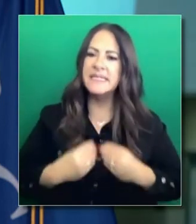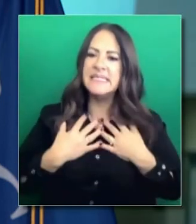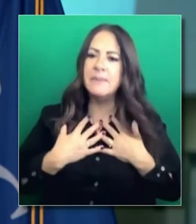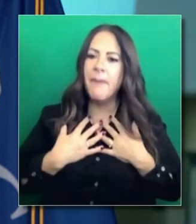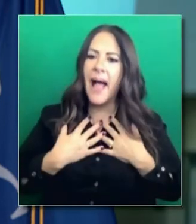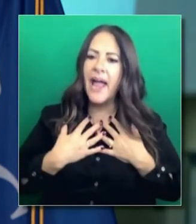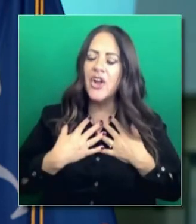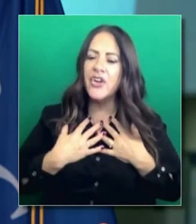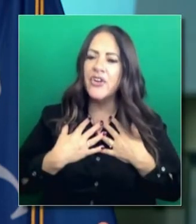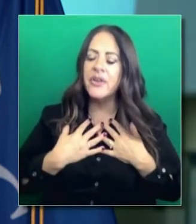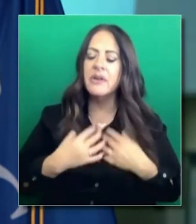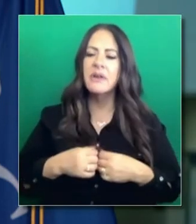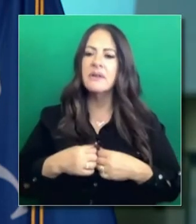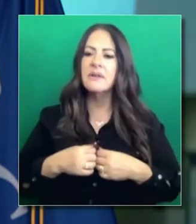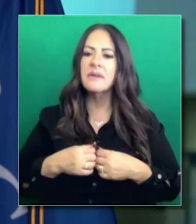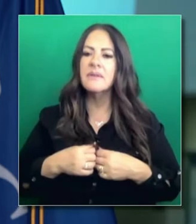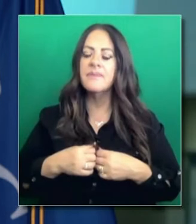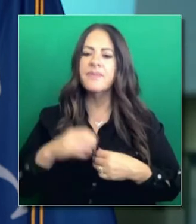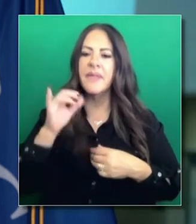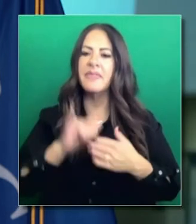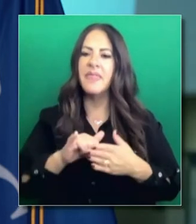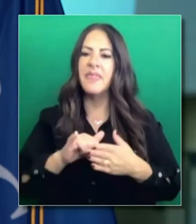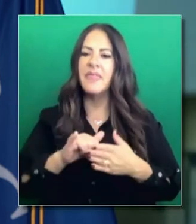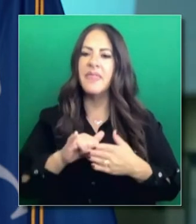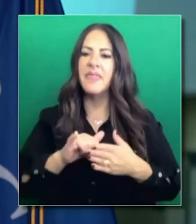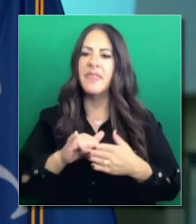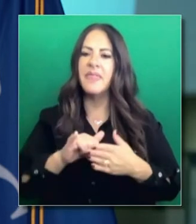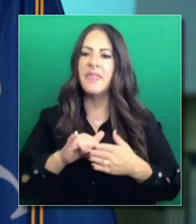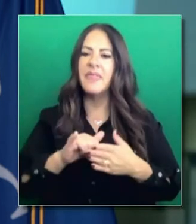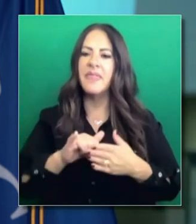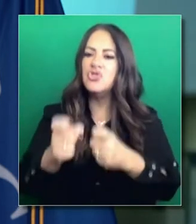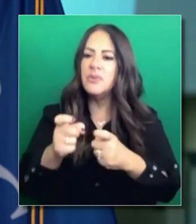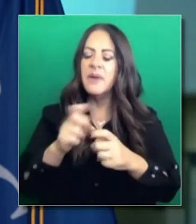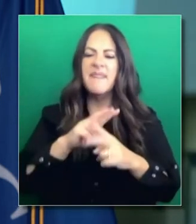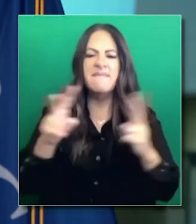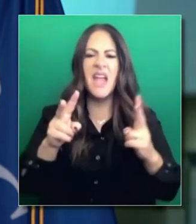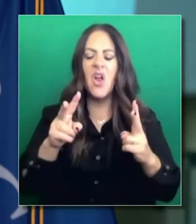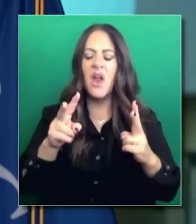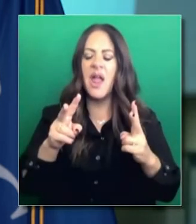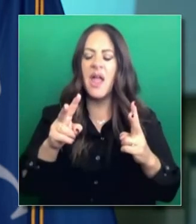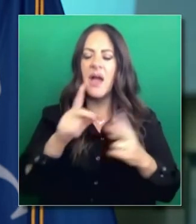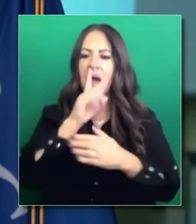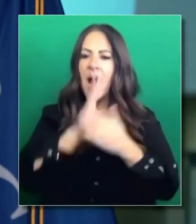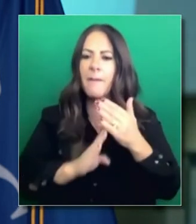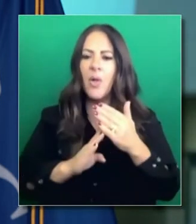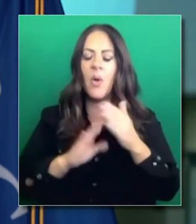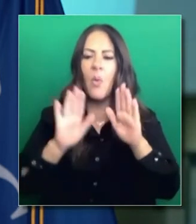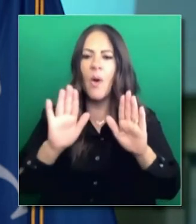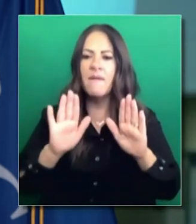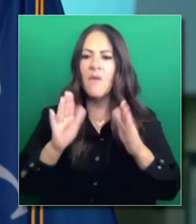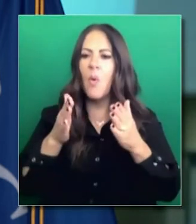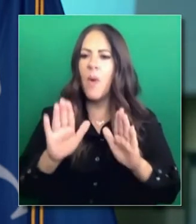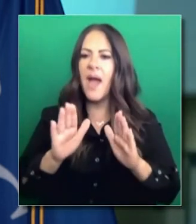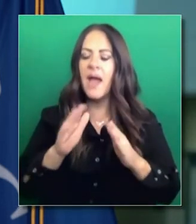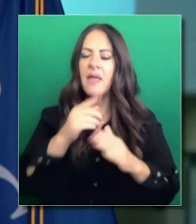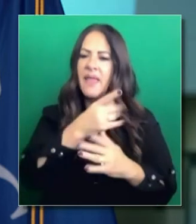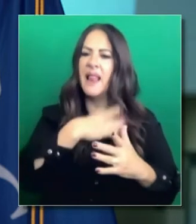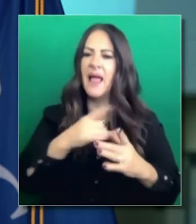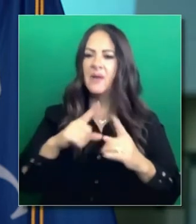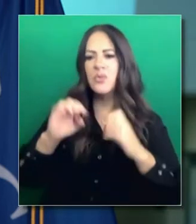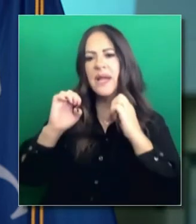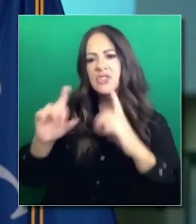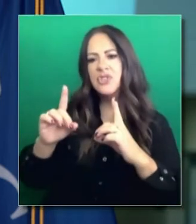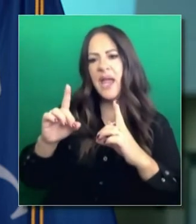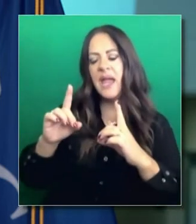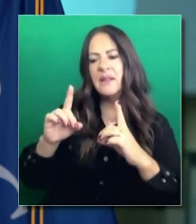chispa que hizo que alguien quiera contribuir de una manera tan noble, siendo maestro,